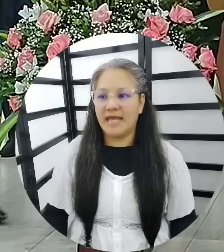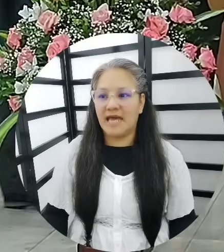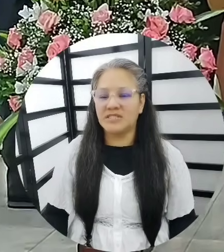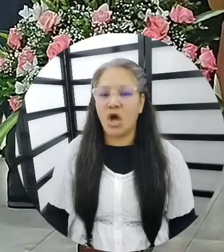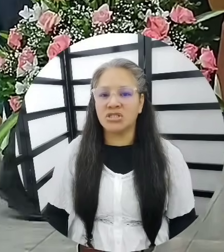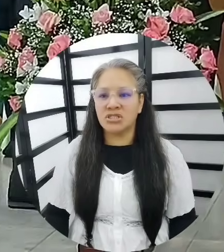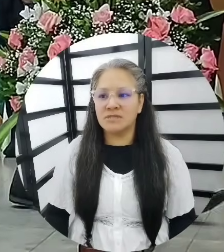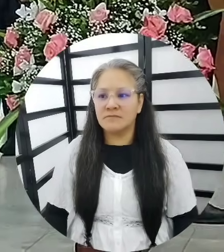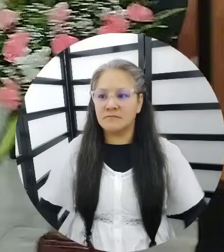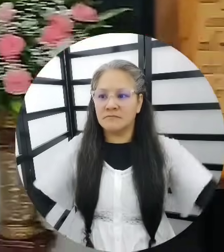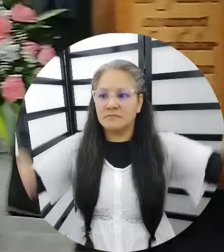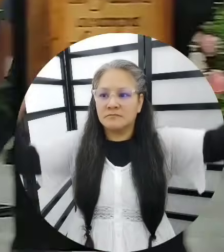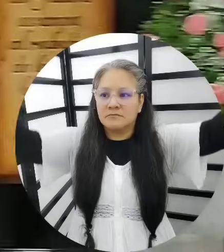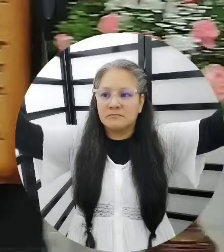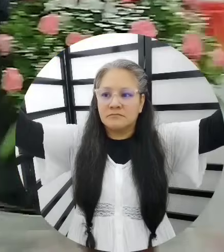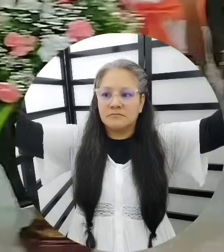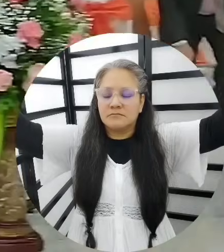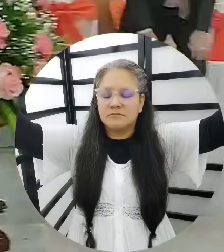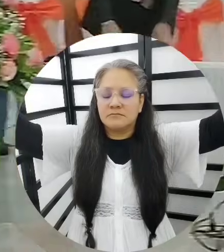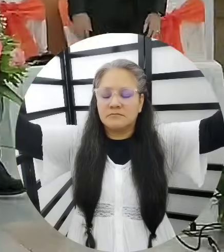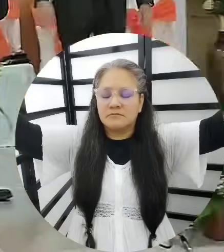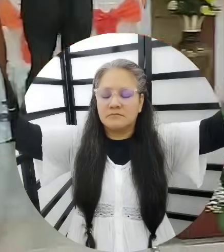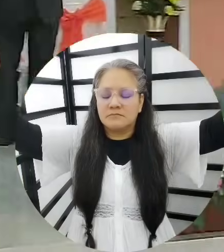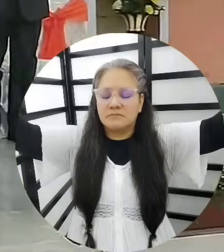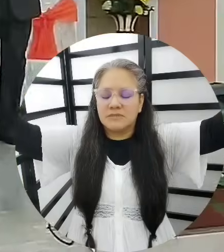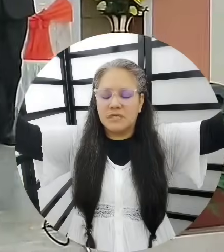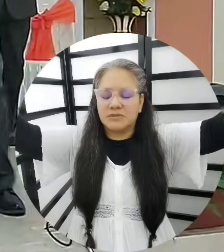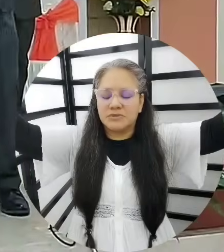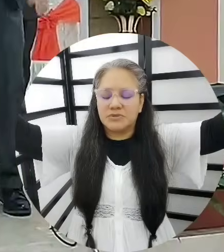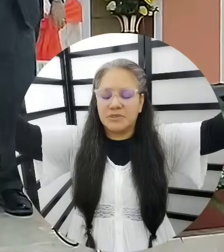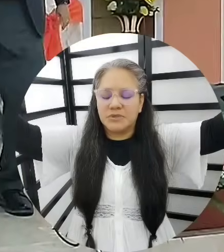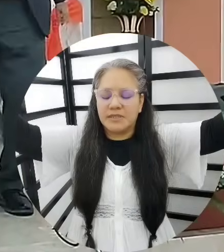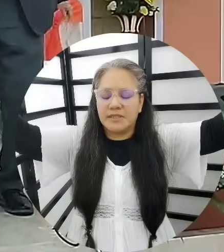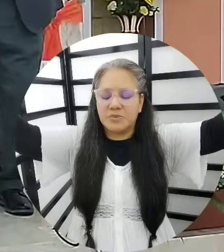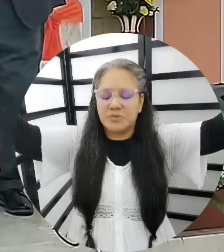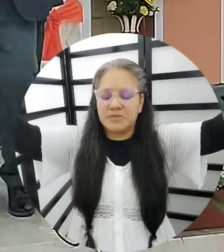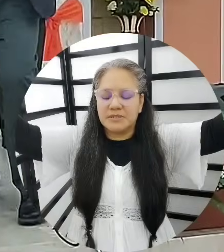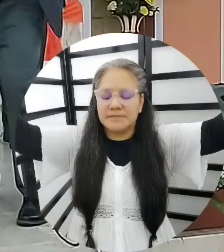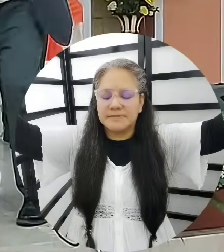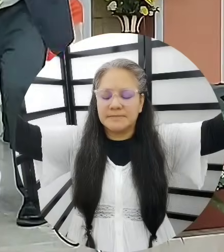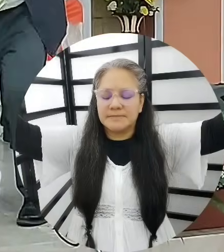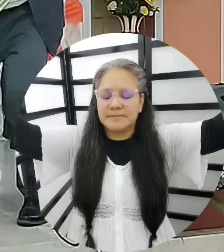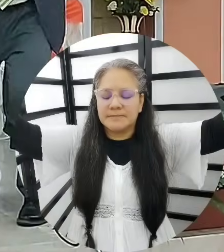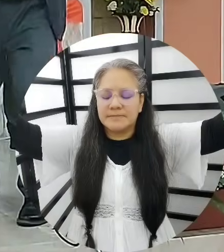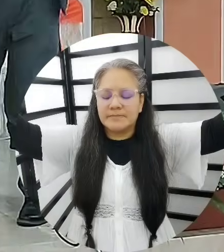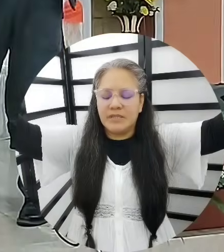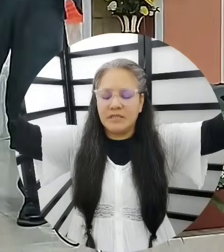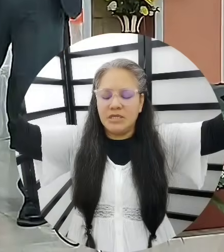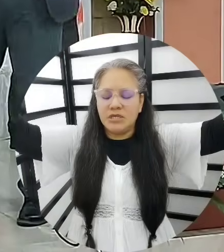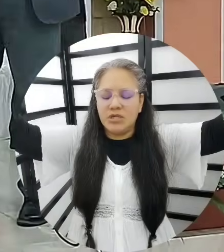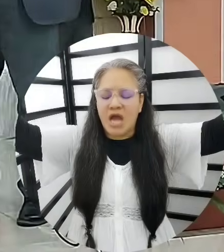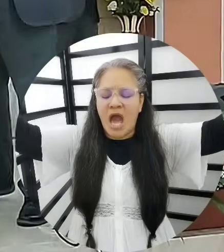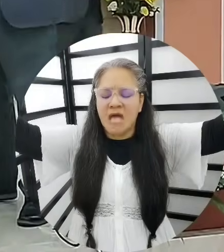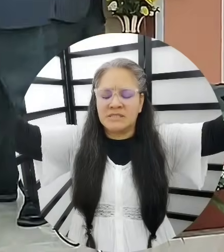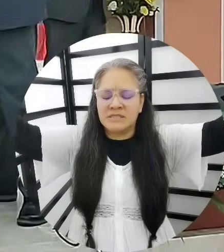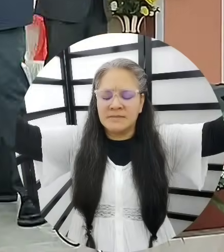ya. Alabado sea el nombre de Dios. No quiere la comunión, no quiere